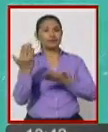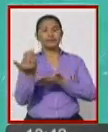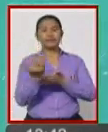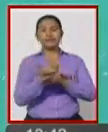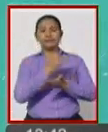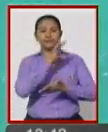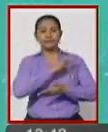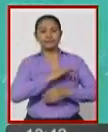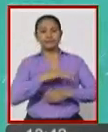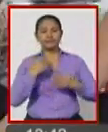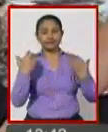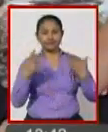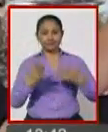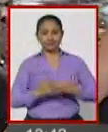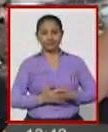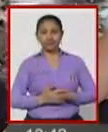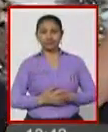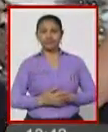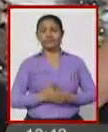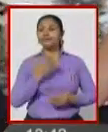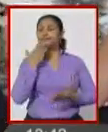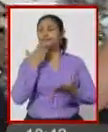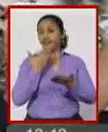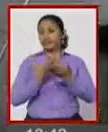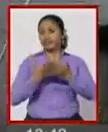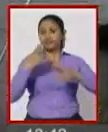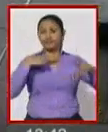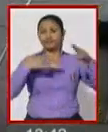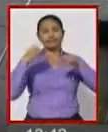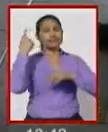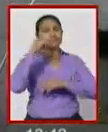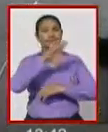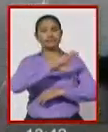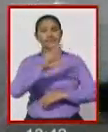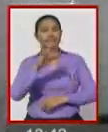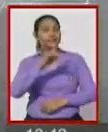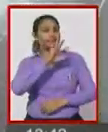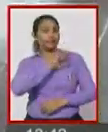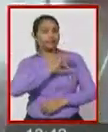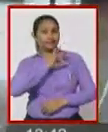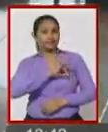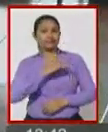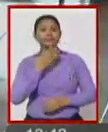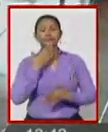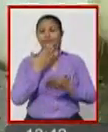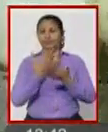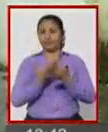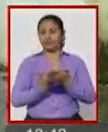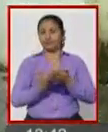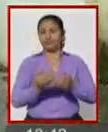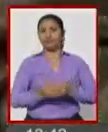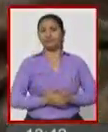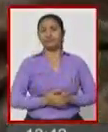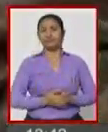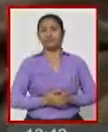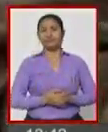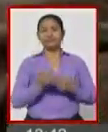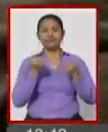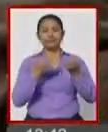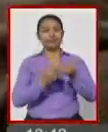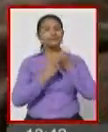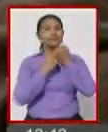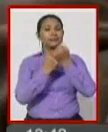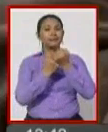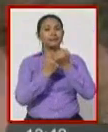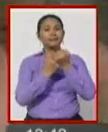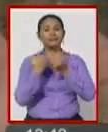ellos sí pudieron cobrar. Es una buena noticia, ¿no?, para ustedes poder recibir esta ayuda. Bueno, es mucha ayuda,